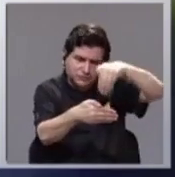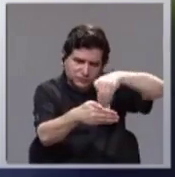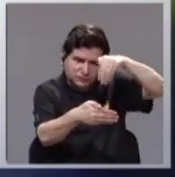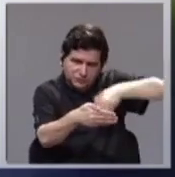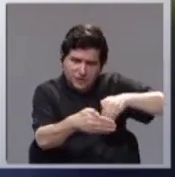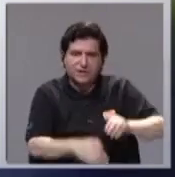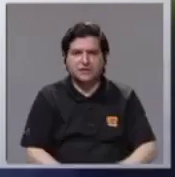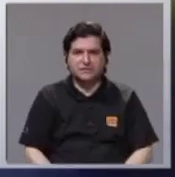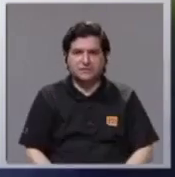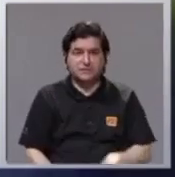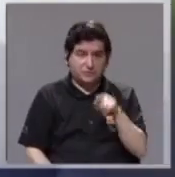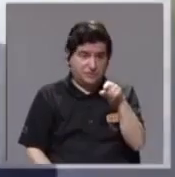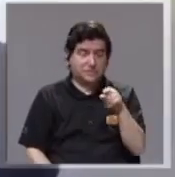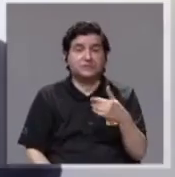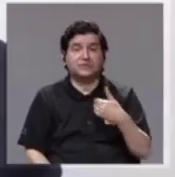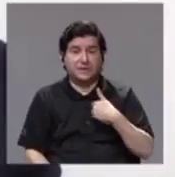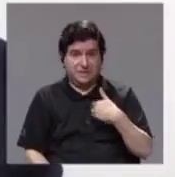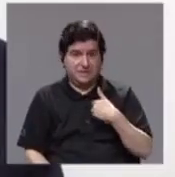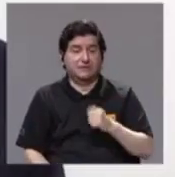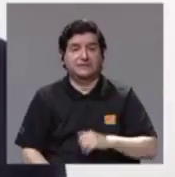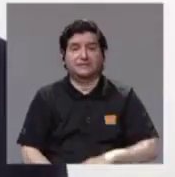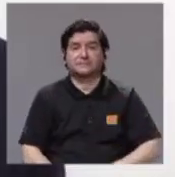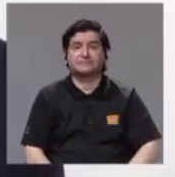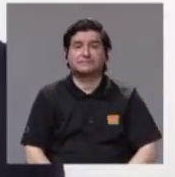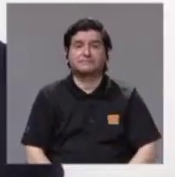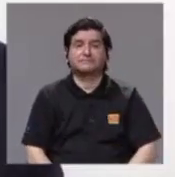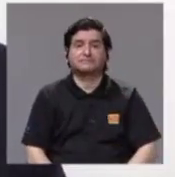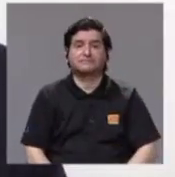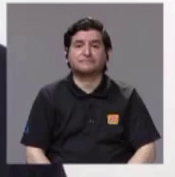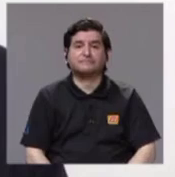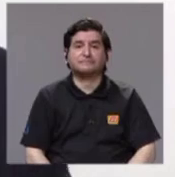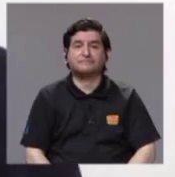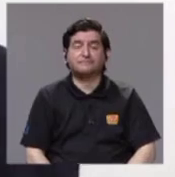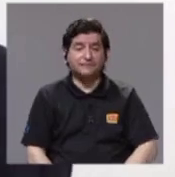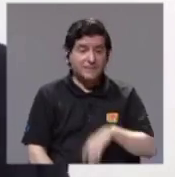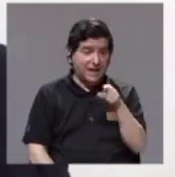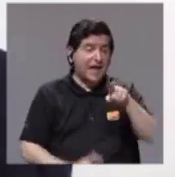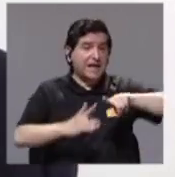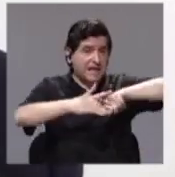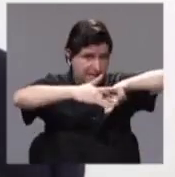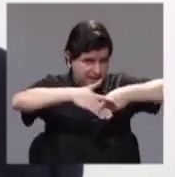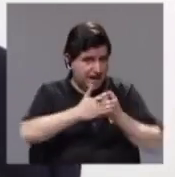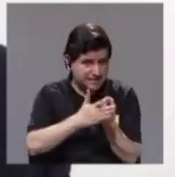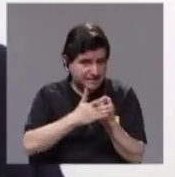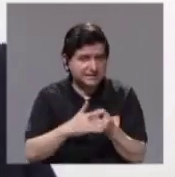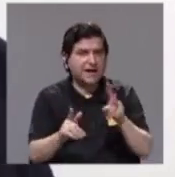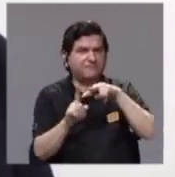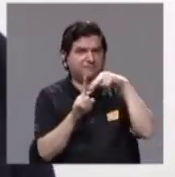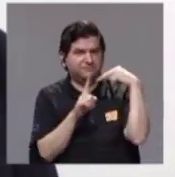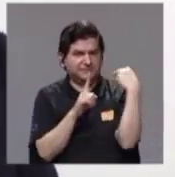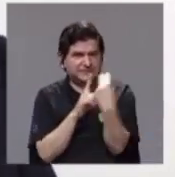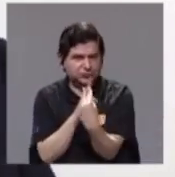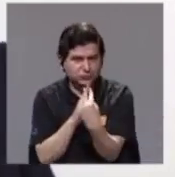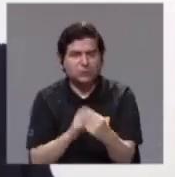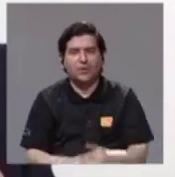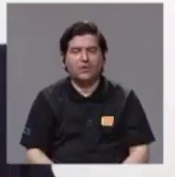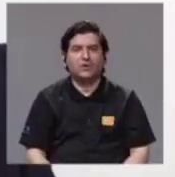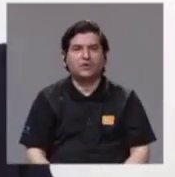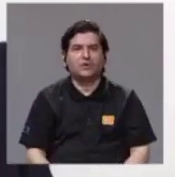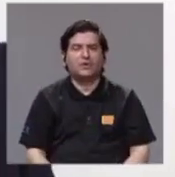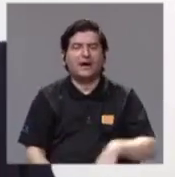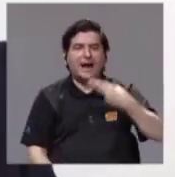los archivos de los fondos de archivos del mundo. Entonces, de eso nació